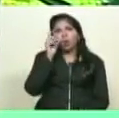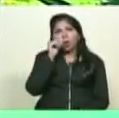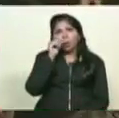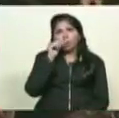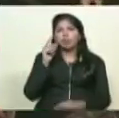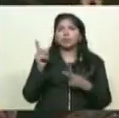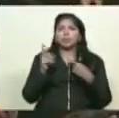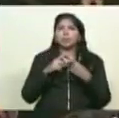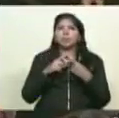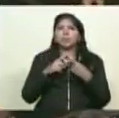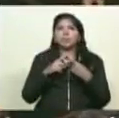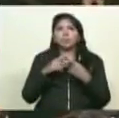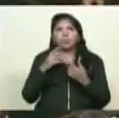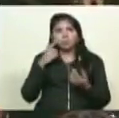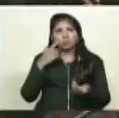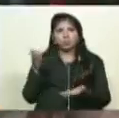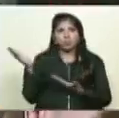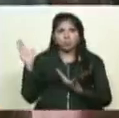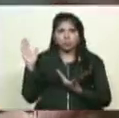William Golindano.